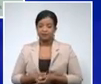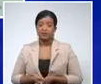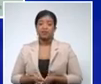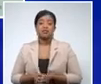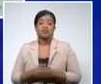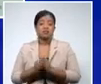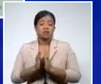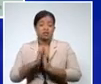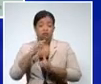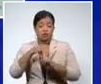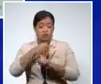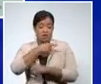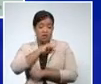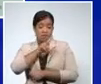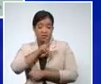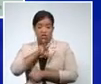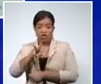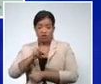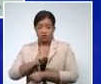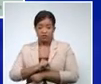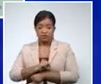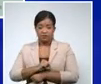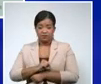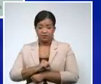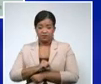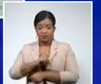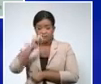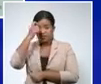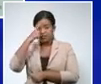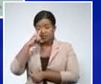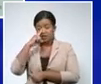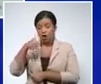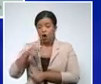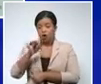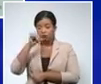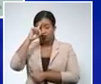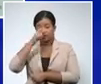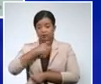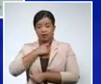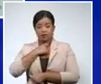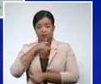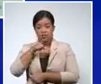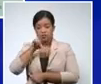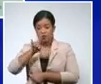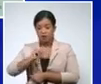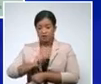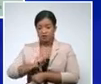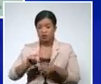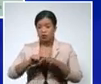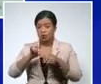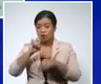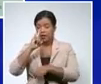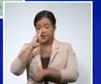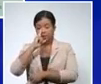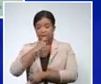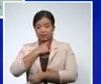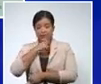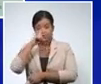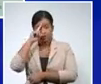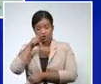ayer, 22, San José de las Lajas 19, Guines 12, Melena del Sur